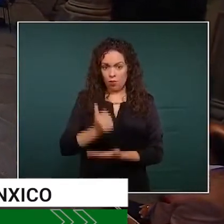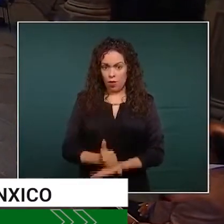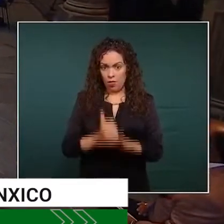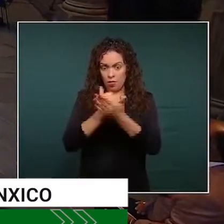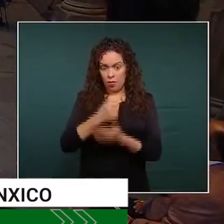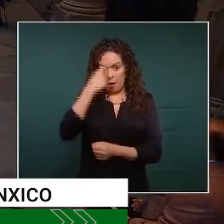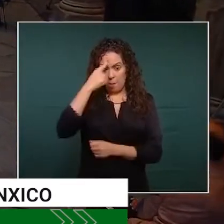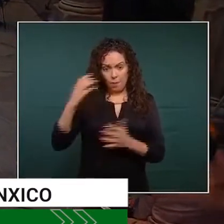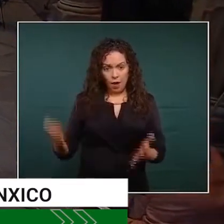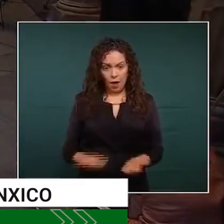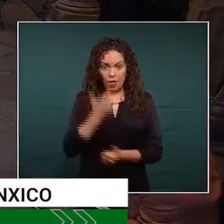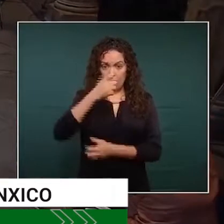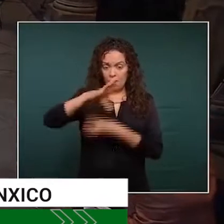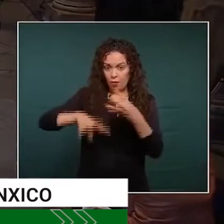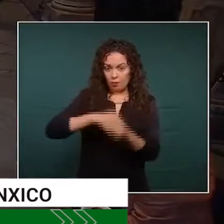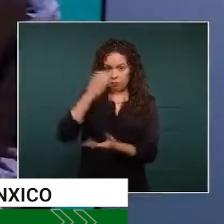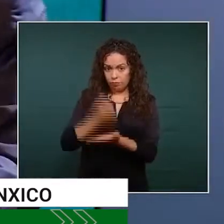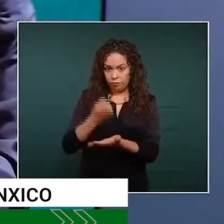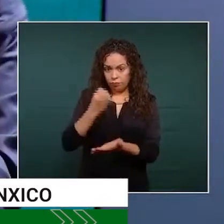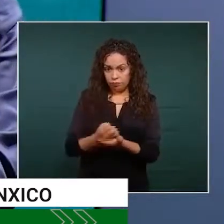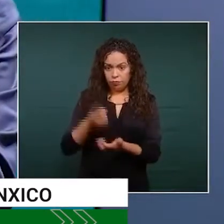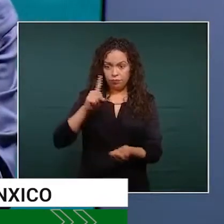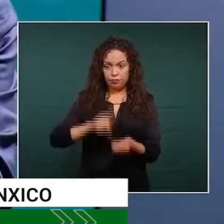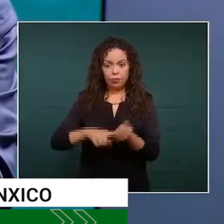recuperación económica. Nosotros no